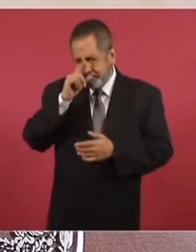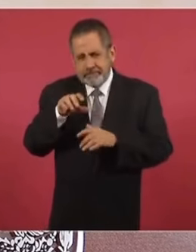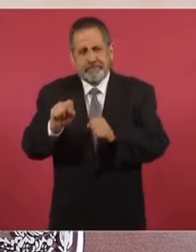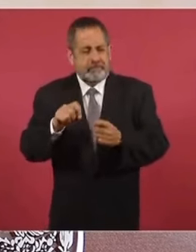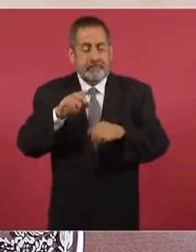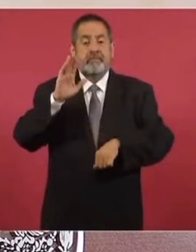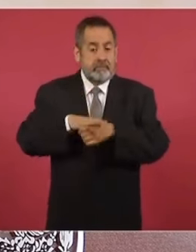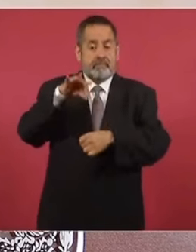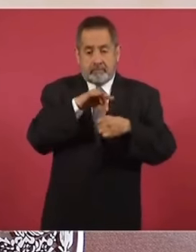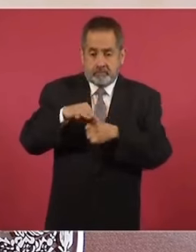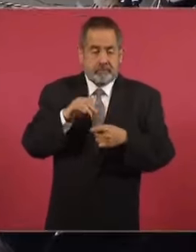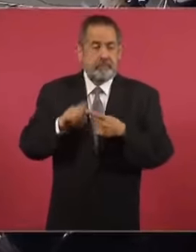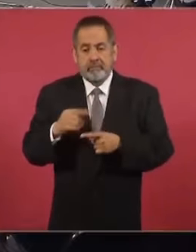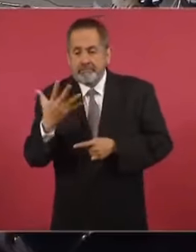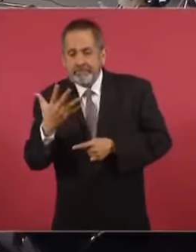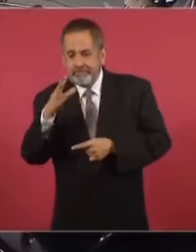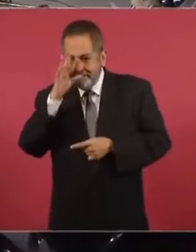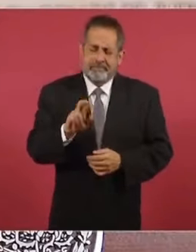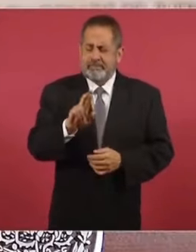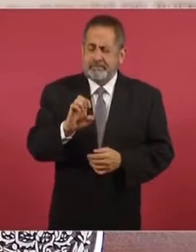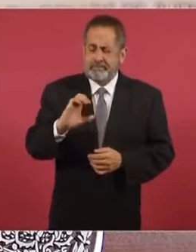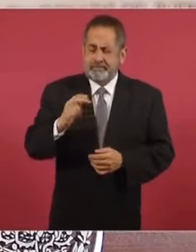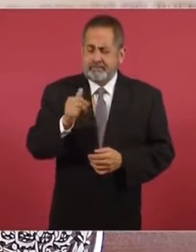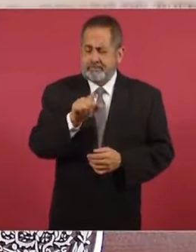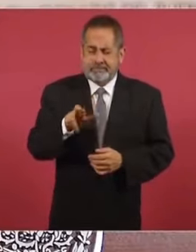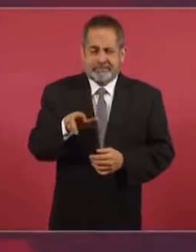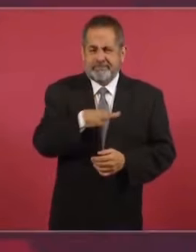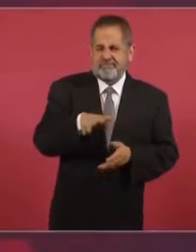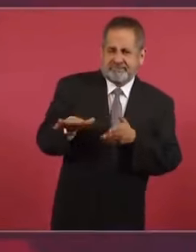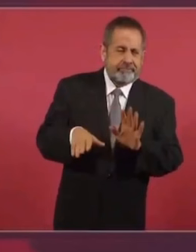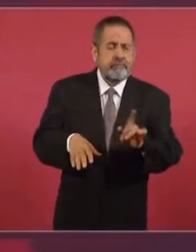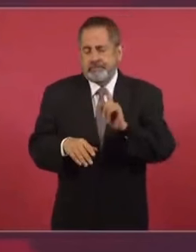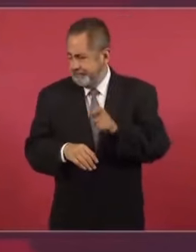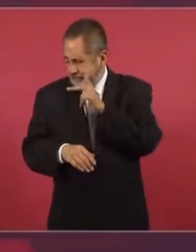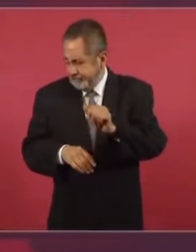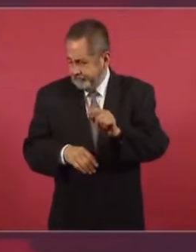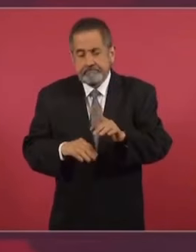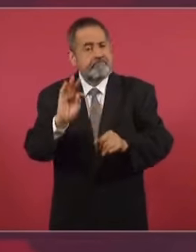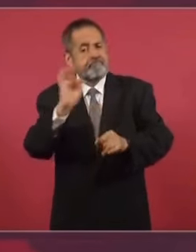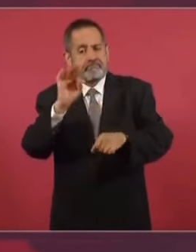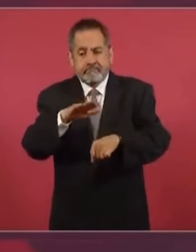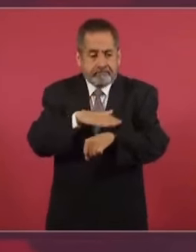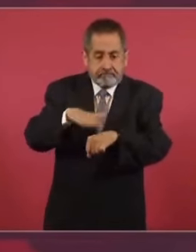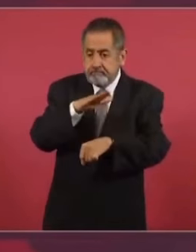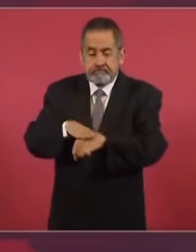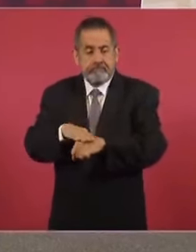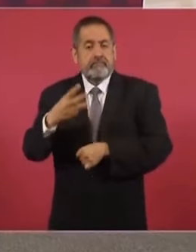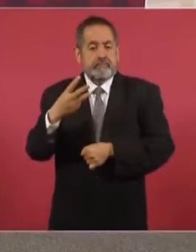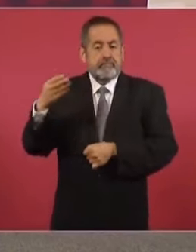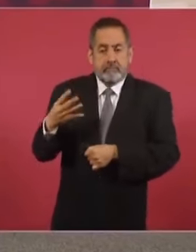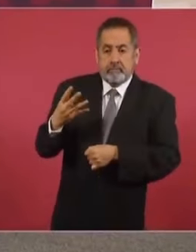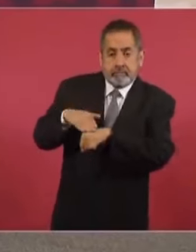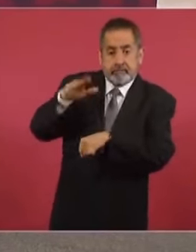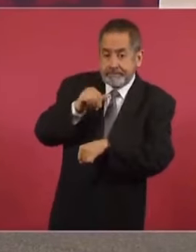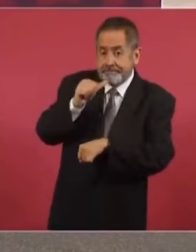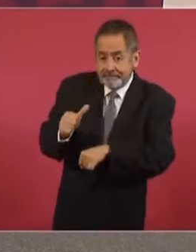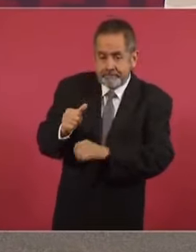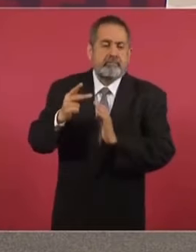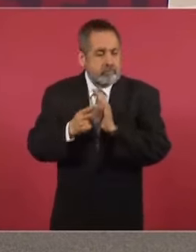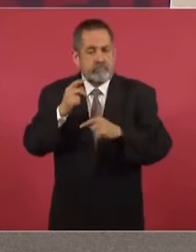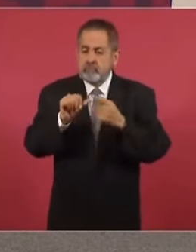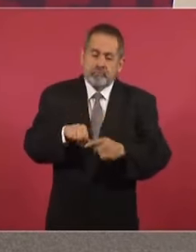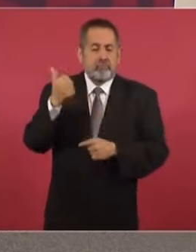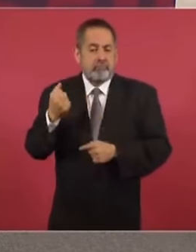a la que obtuvo más votos 5 o 6. No se logra tener mayoría calificada, hay que volver a enviar la